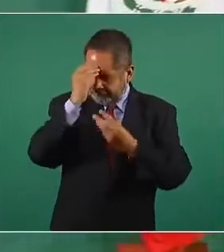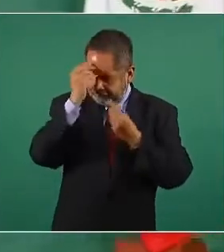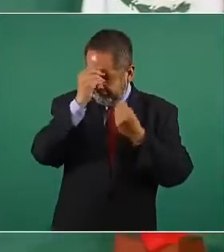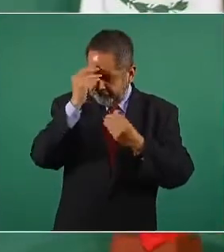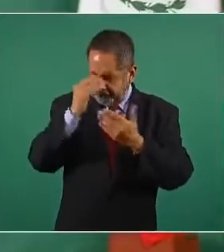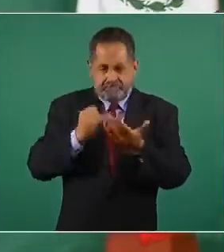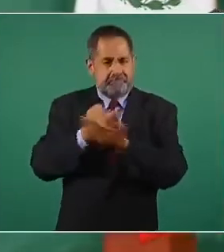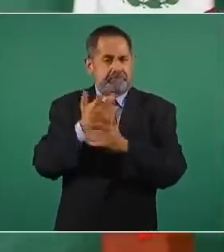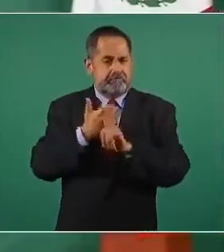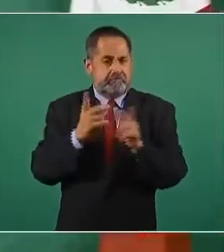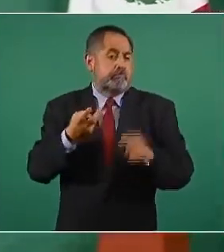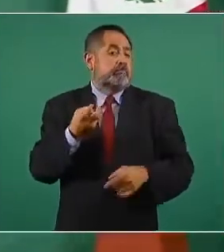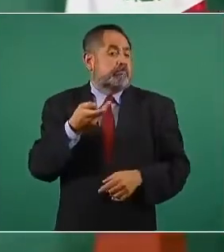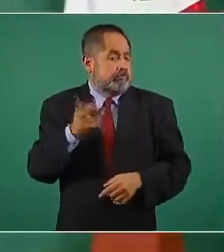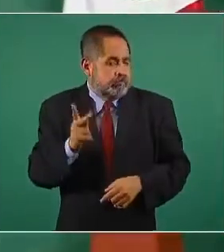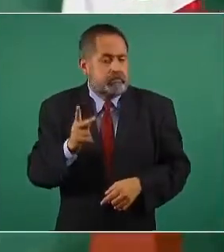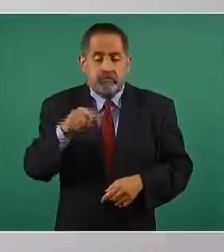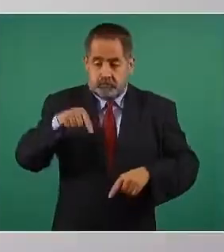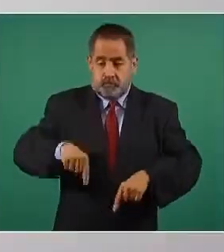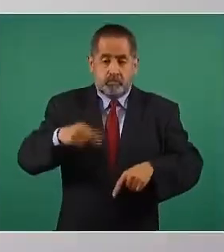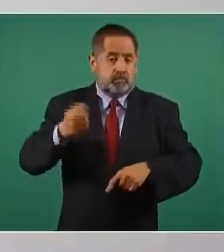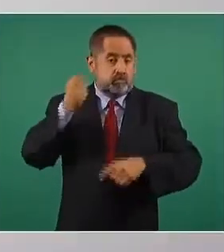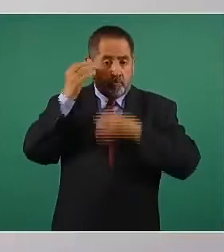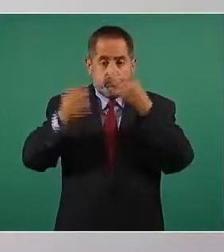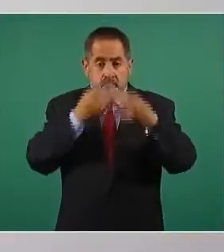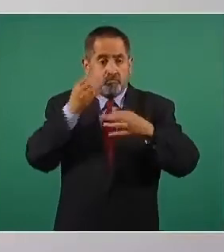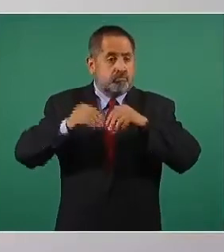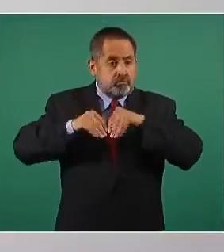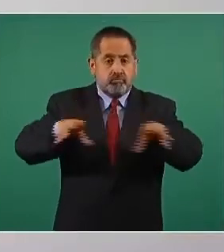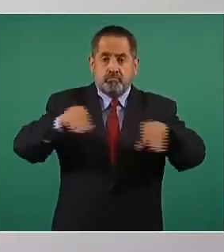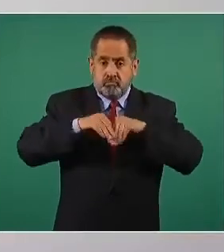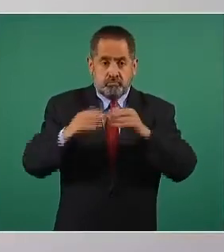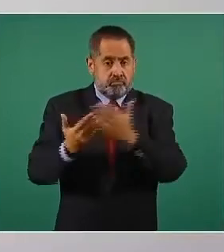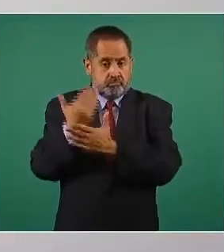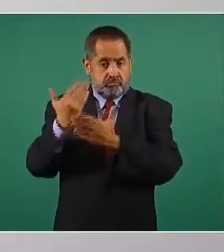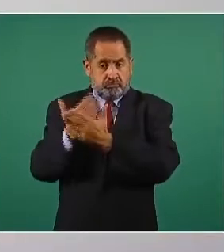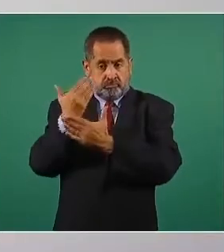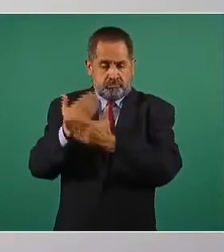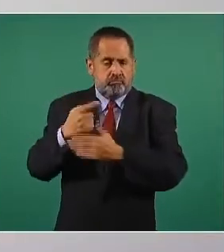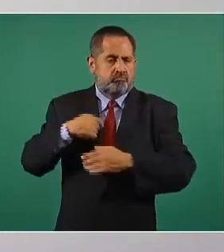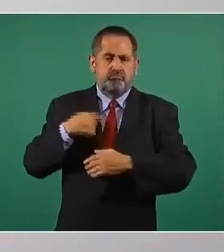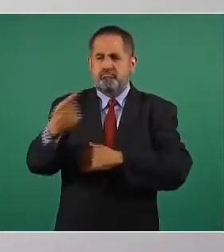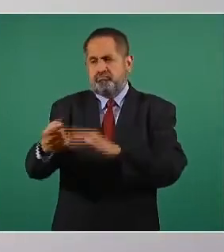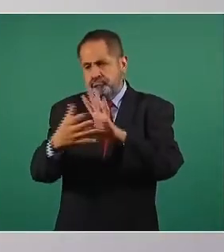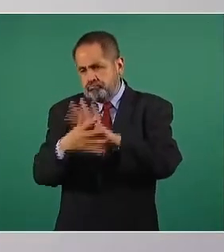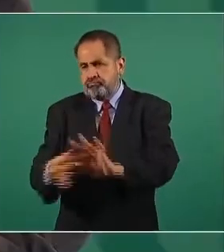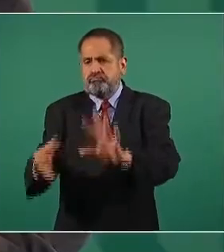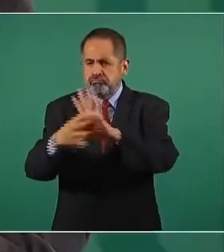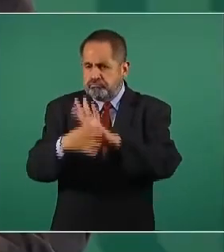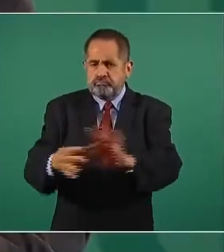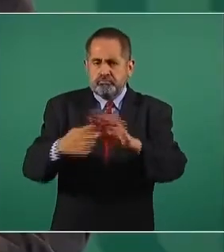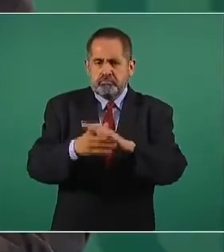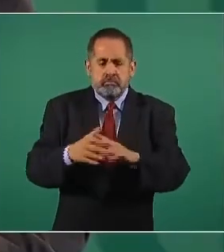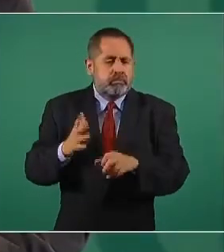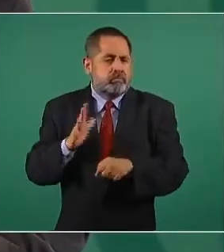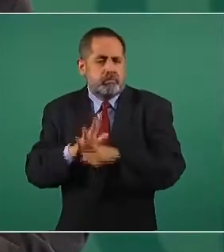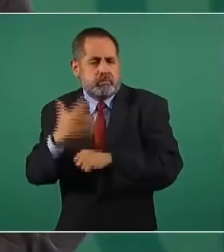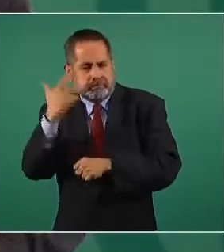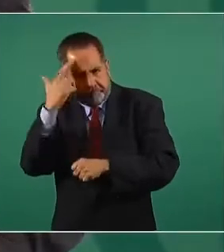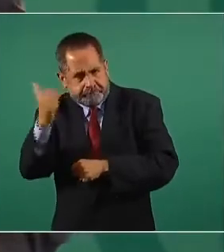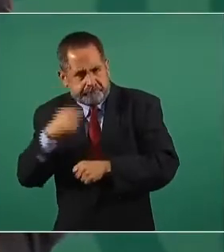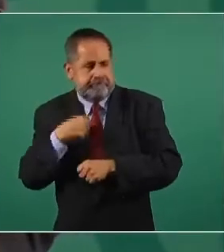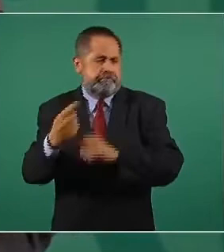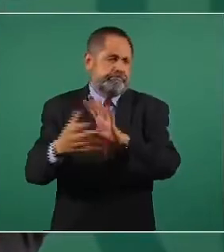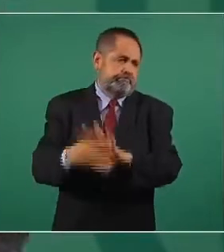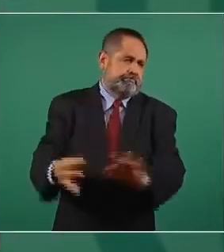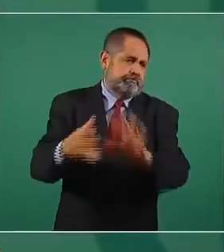forma también de que nosotros explicamos el porqué de las cosas. Ahora